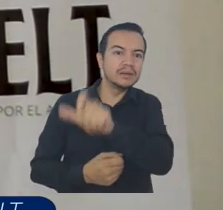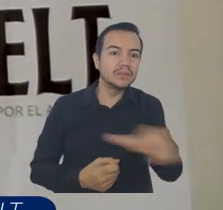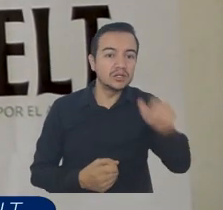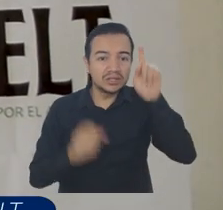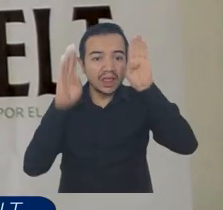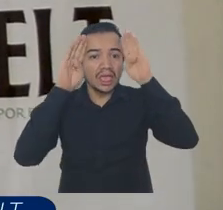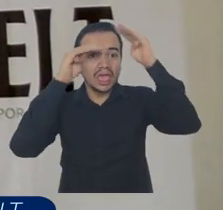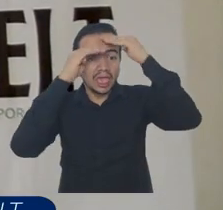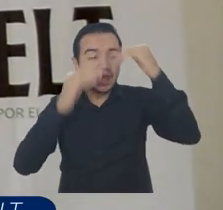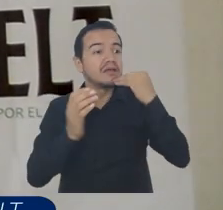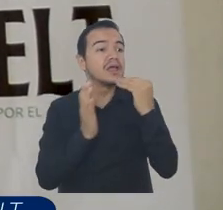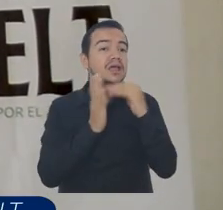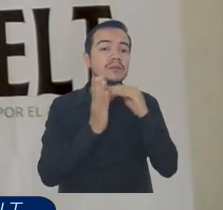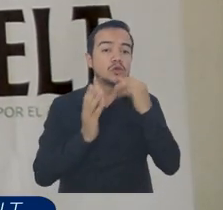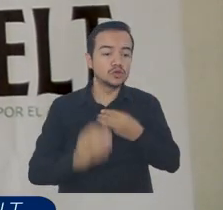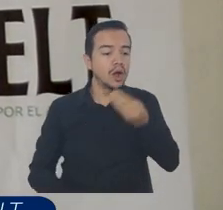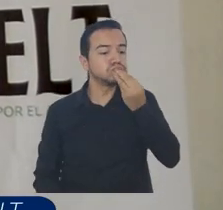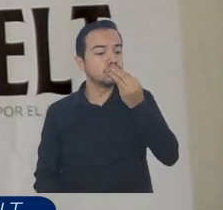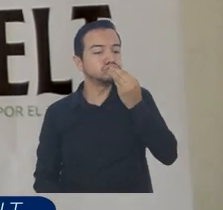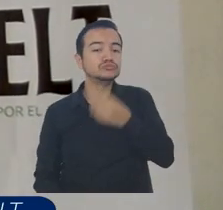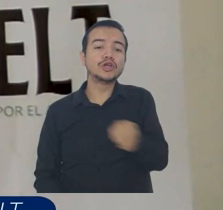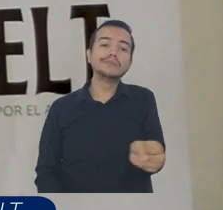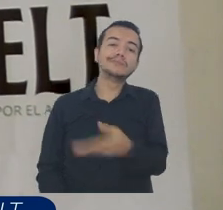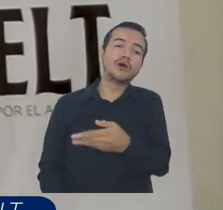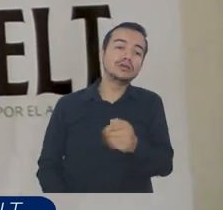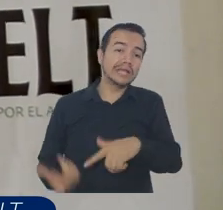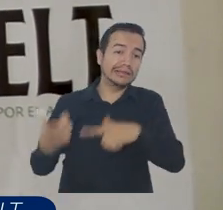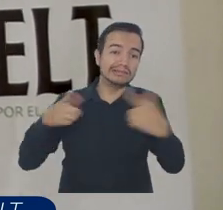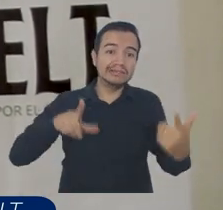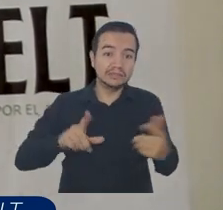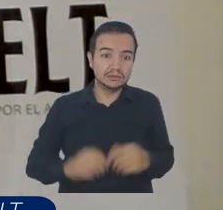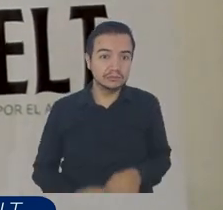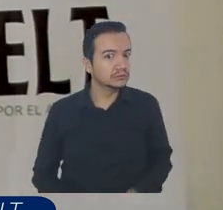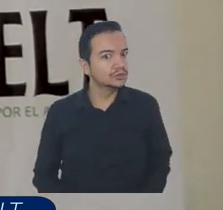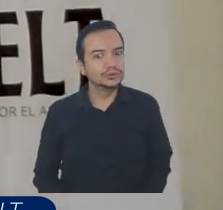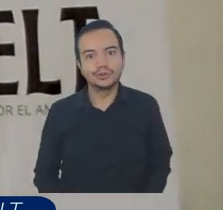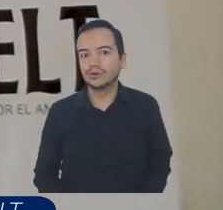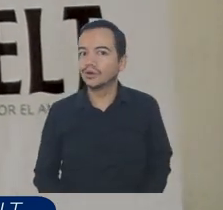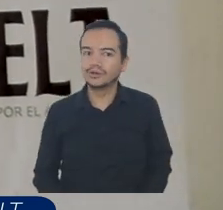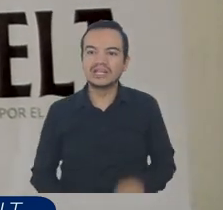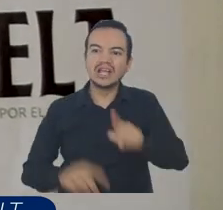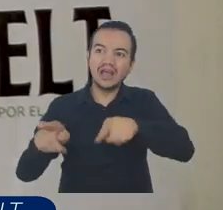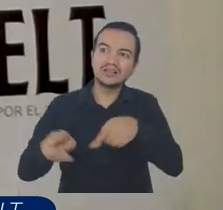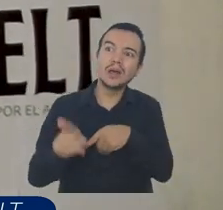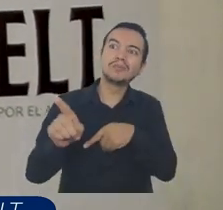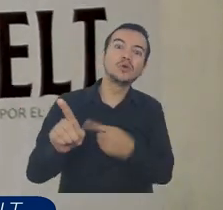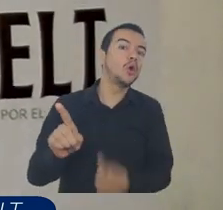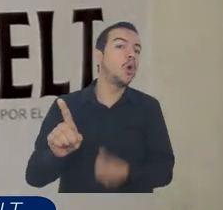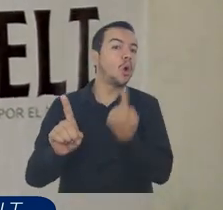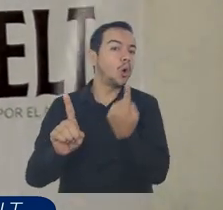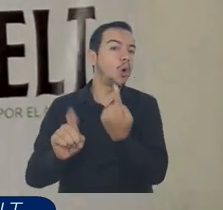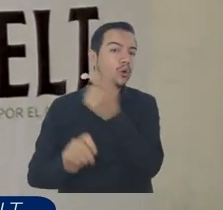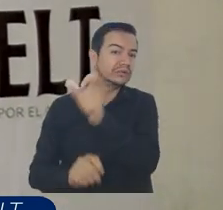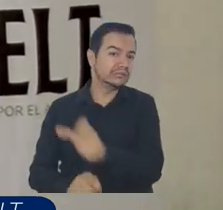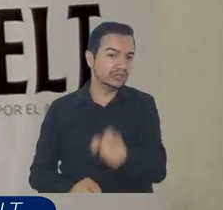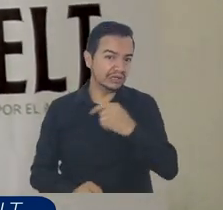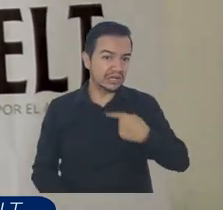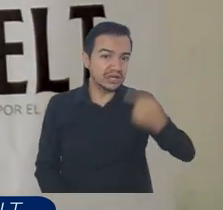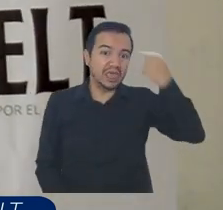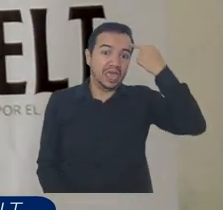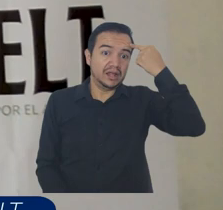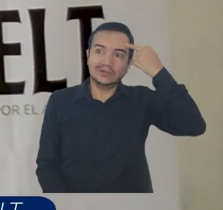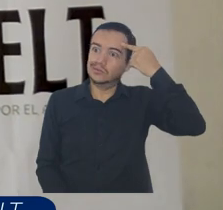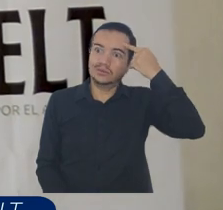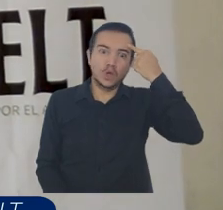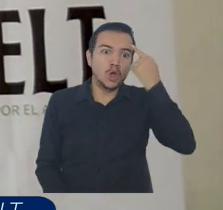manera de pensar en la que si, por ejemplo, me como algo, lo tiro al piso y ya no pasa nada. ¿Por qué no? Porque uno piensa que solo una persona llega a pensar así,